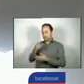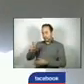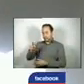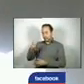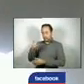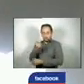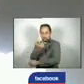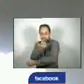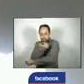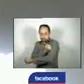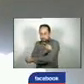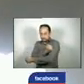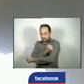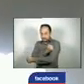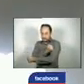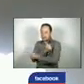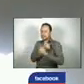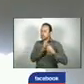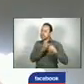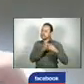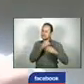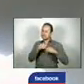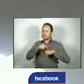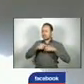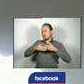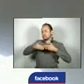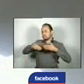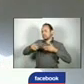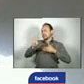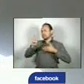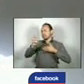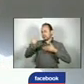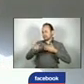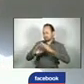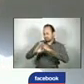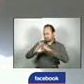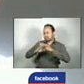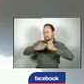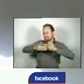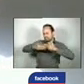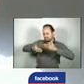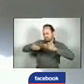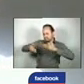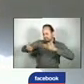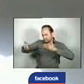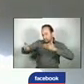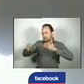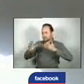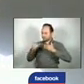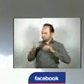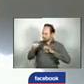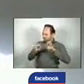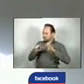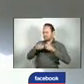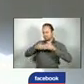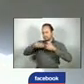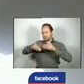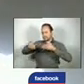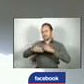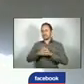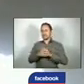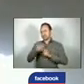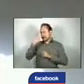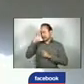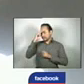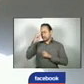puede durar aproximadamente seis meses de protección, y eso es lo que se ha descrito hasta este momento, con lo cual